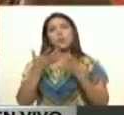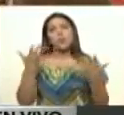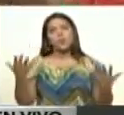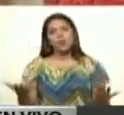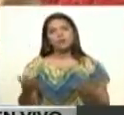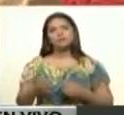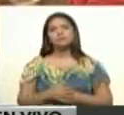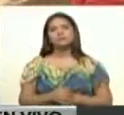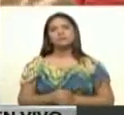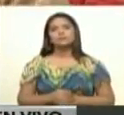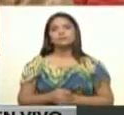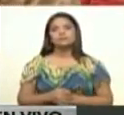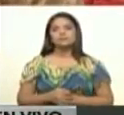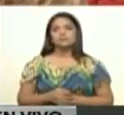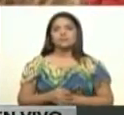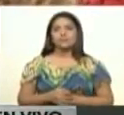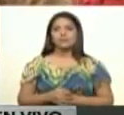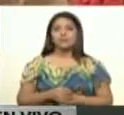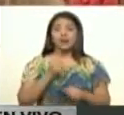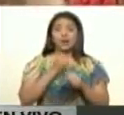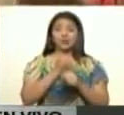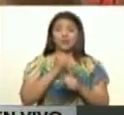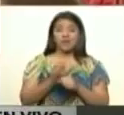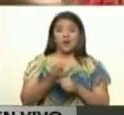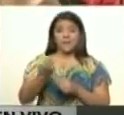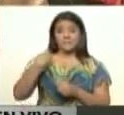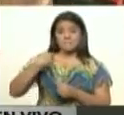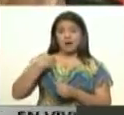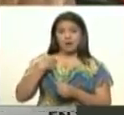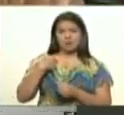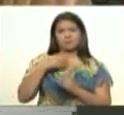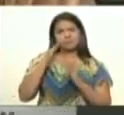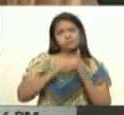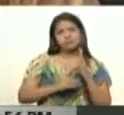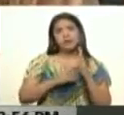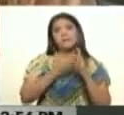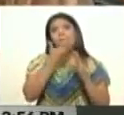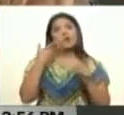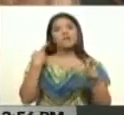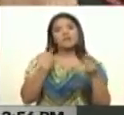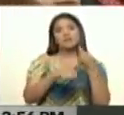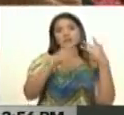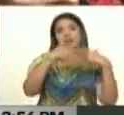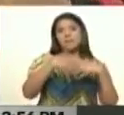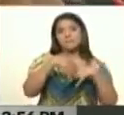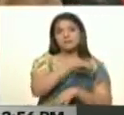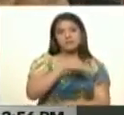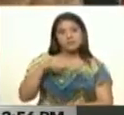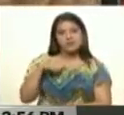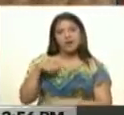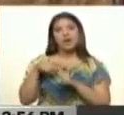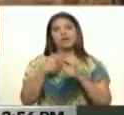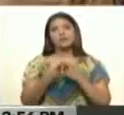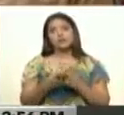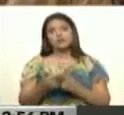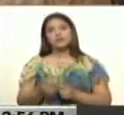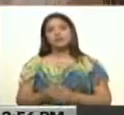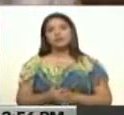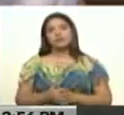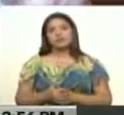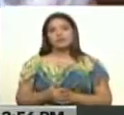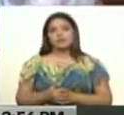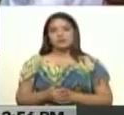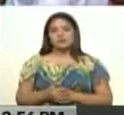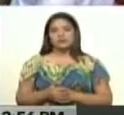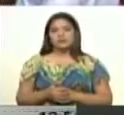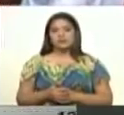era bajar los costos de los trabajadores eléctricos para vendérselo a las transnacionales. Por eso la división, por eso